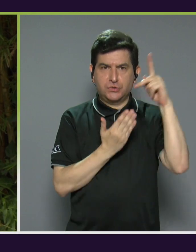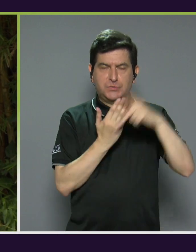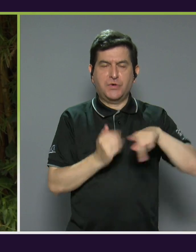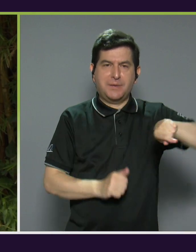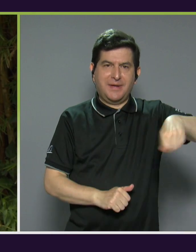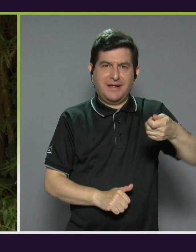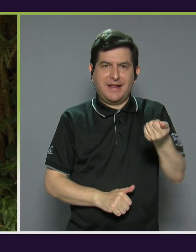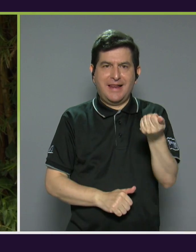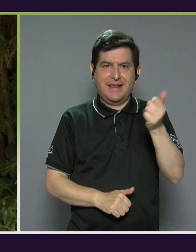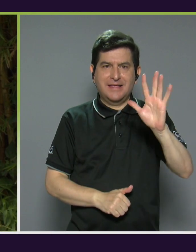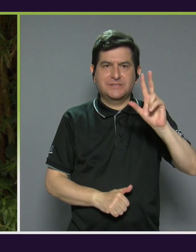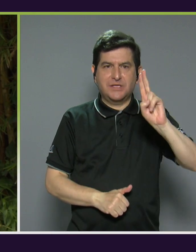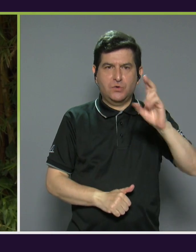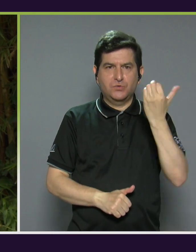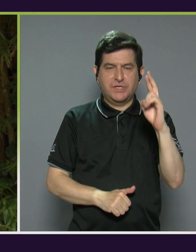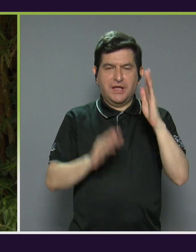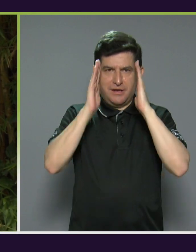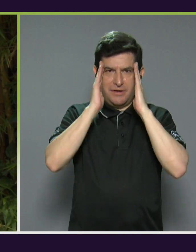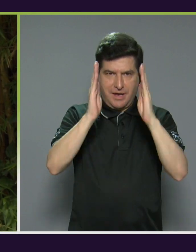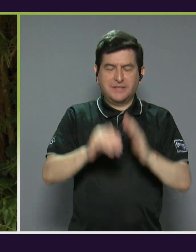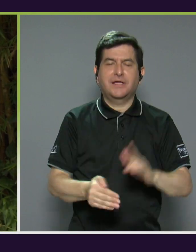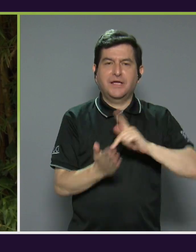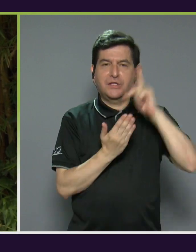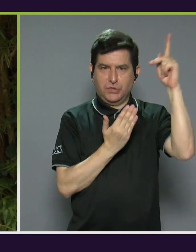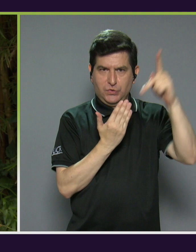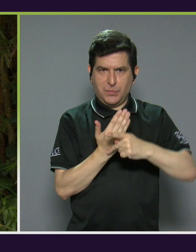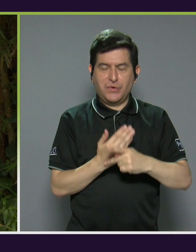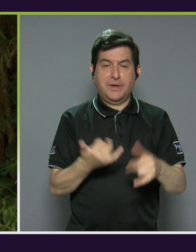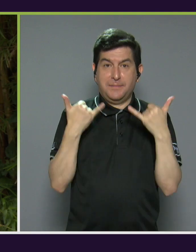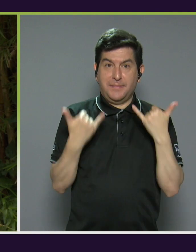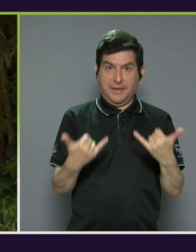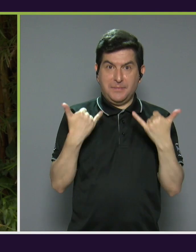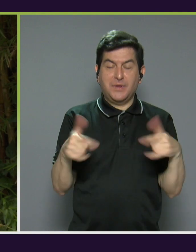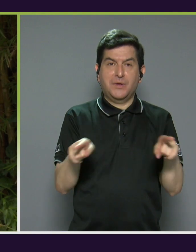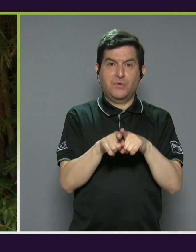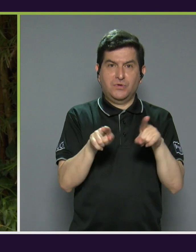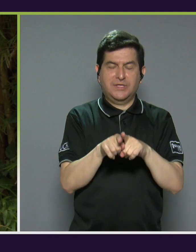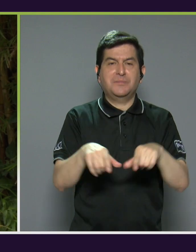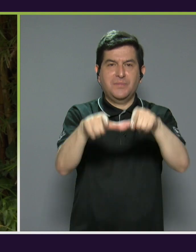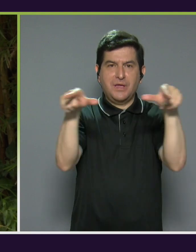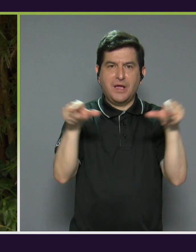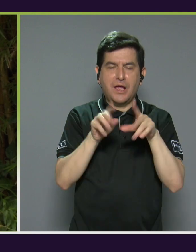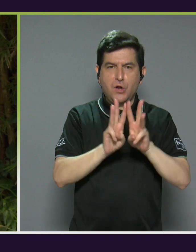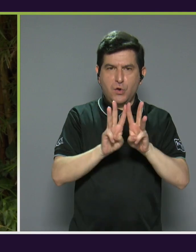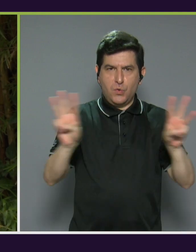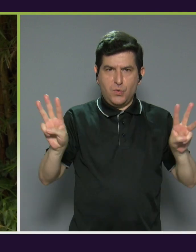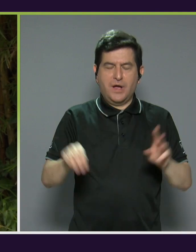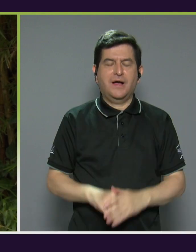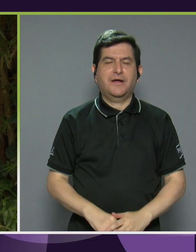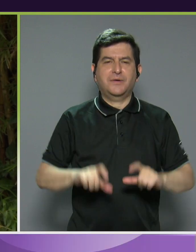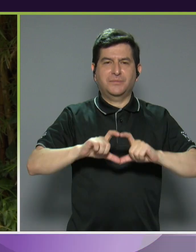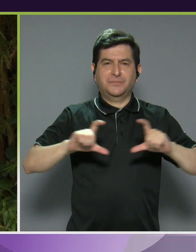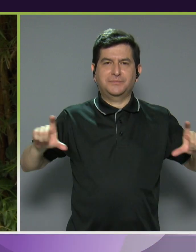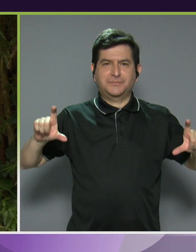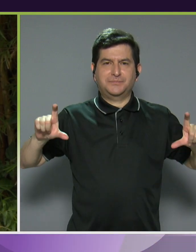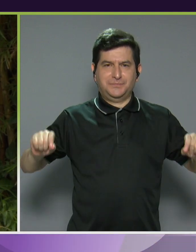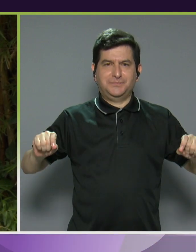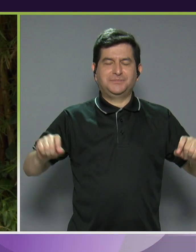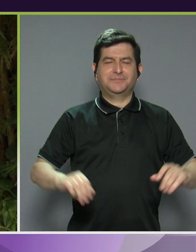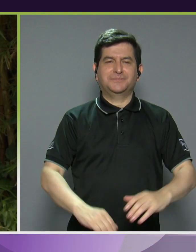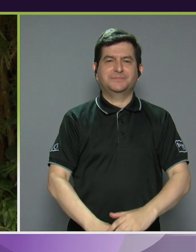Nexos es una producción de 15 UCR. Usted puede sintonizar el programa en vivo también en nuestro sitio web